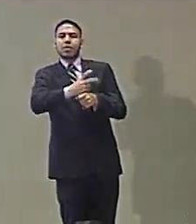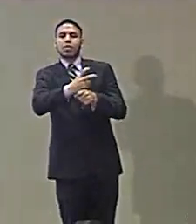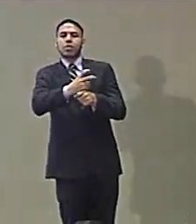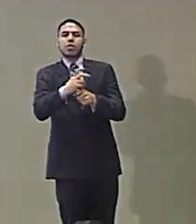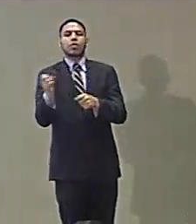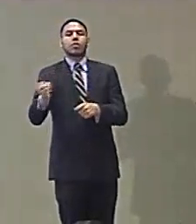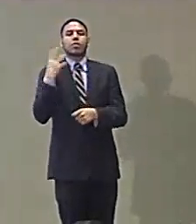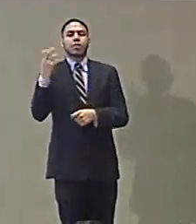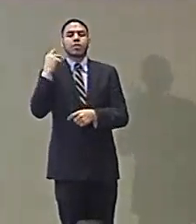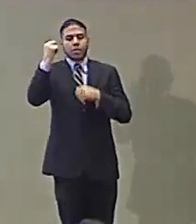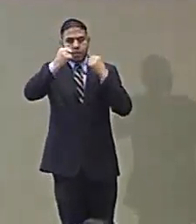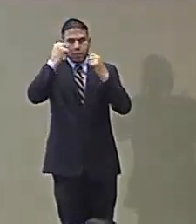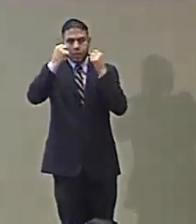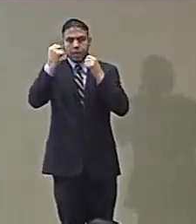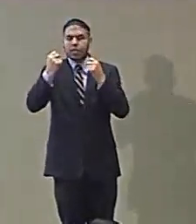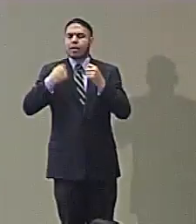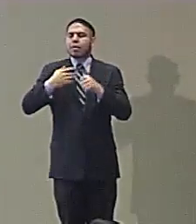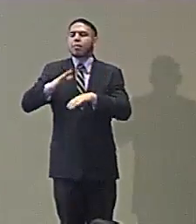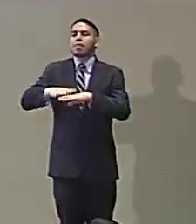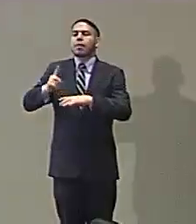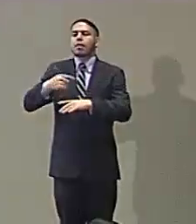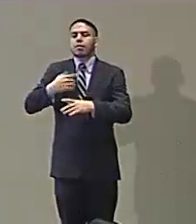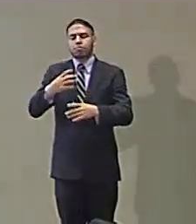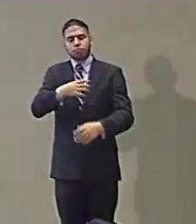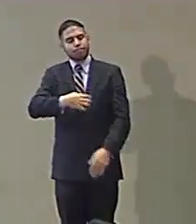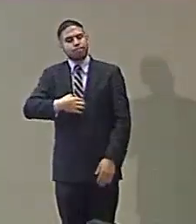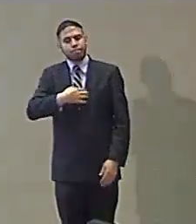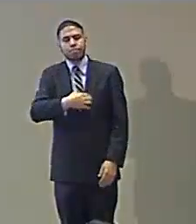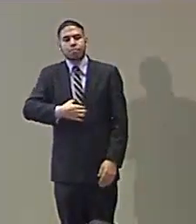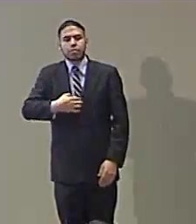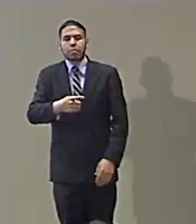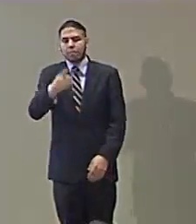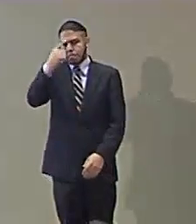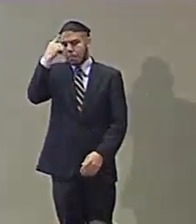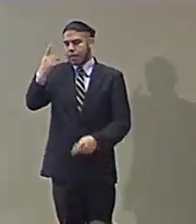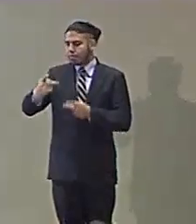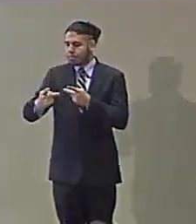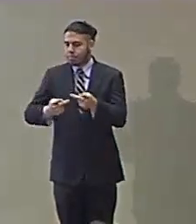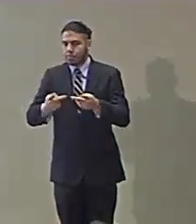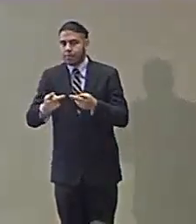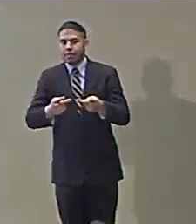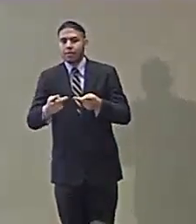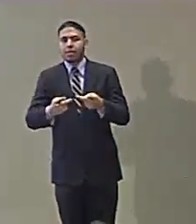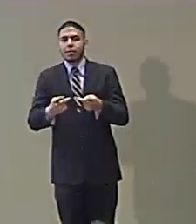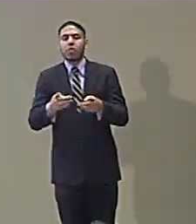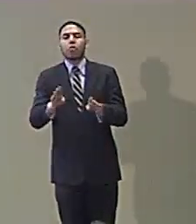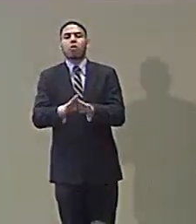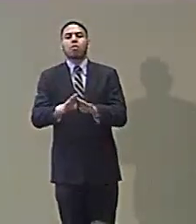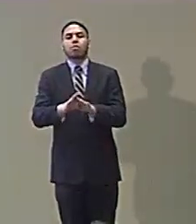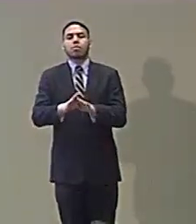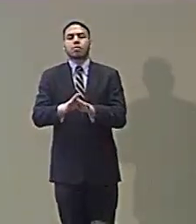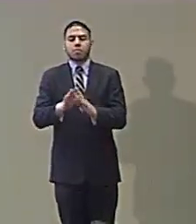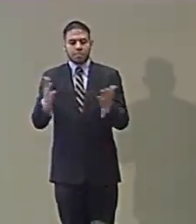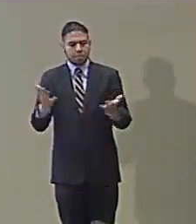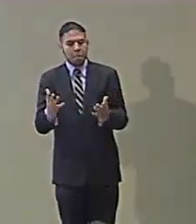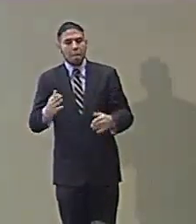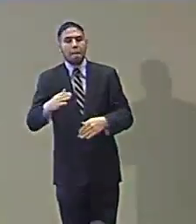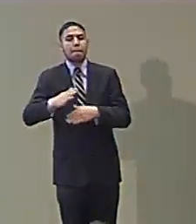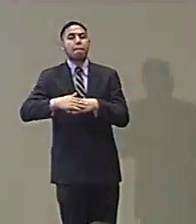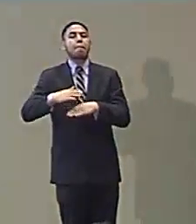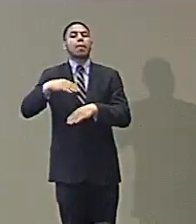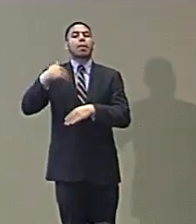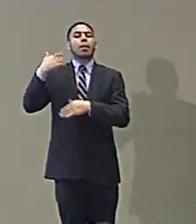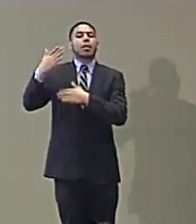y que además lo hacemos con mucho gusto para reflexionar y para planear juntos cómo deberíamos de seguir apuntalando